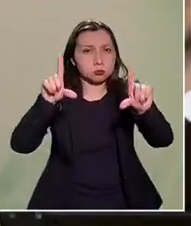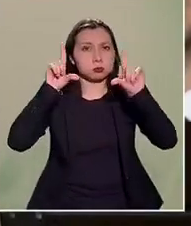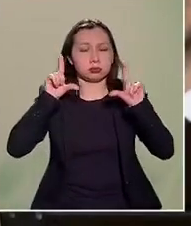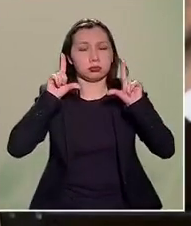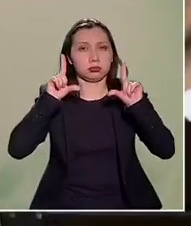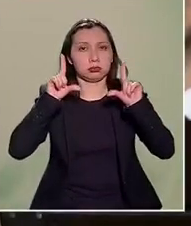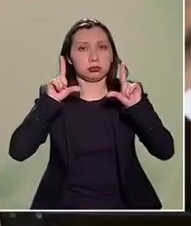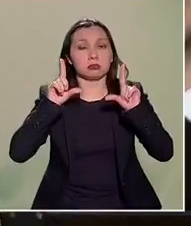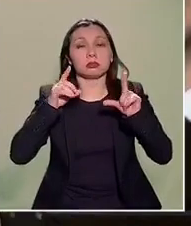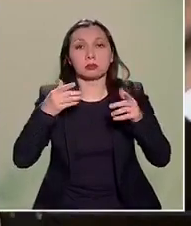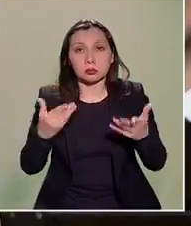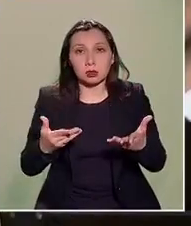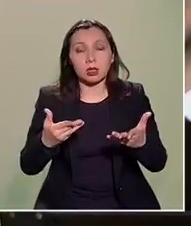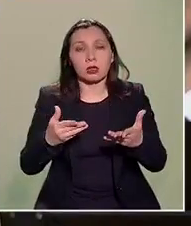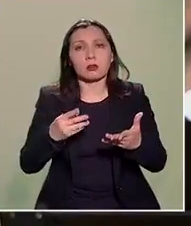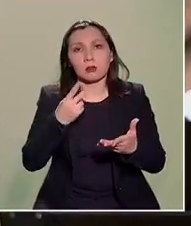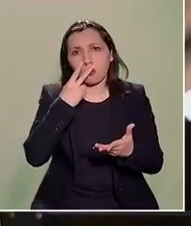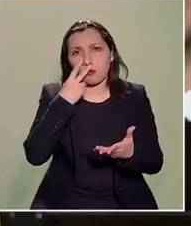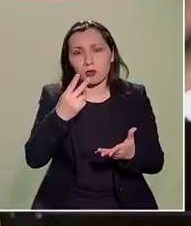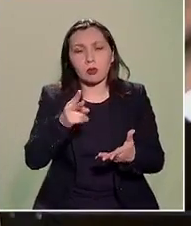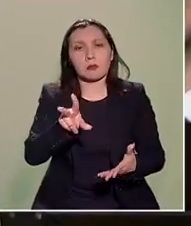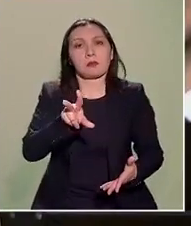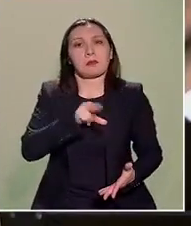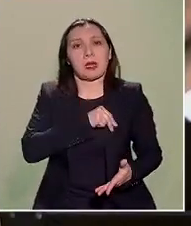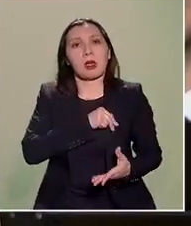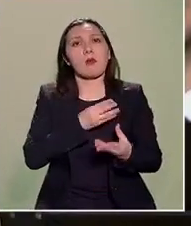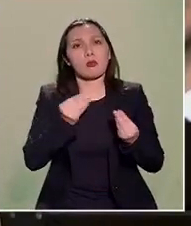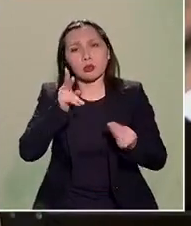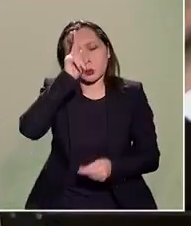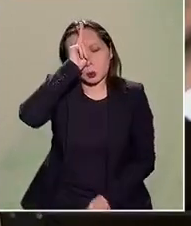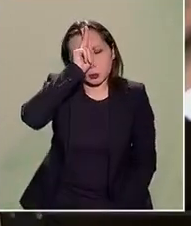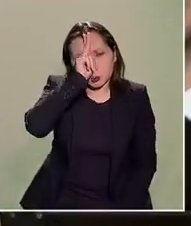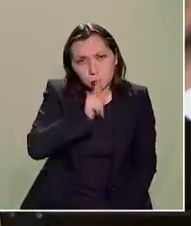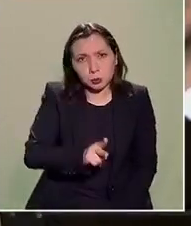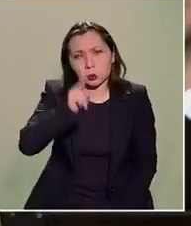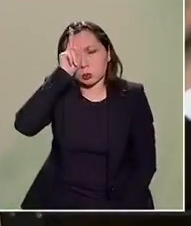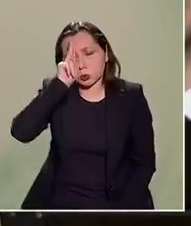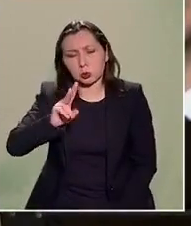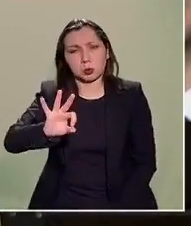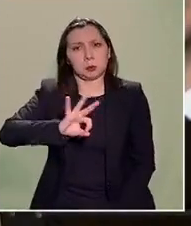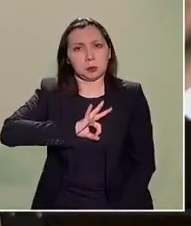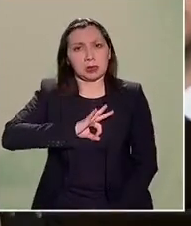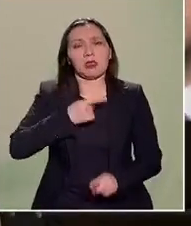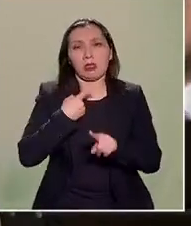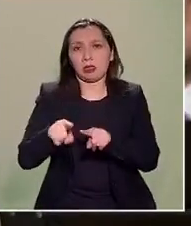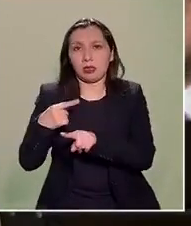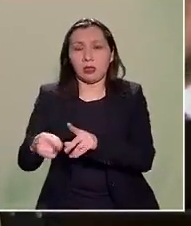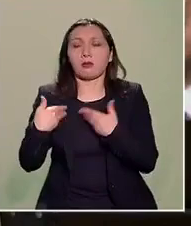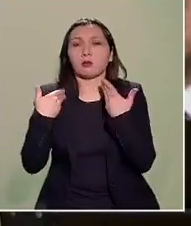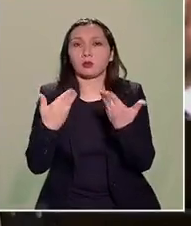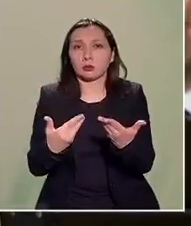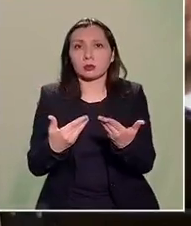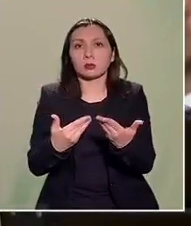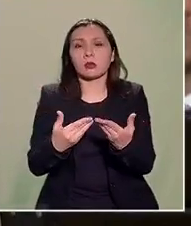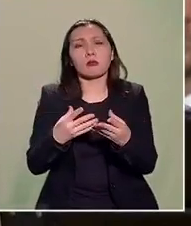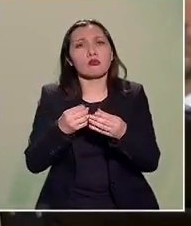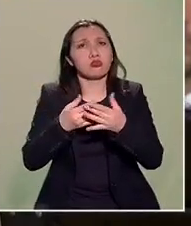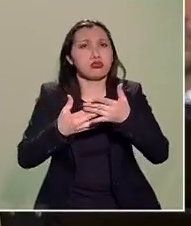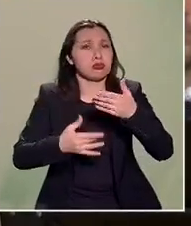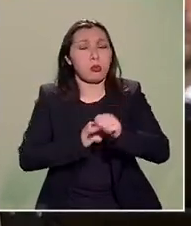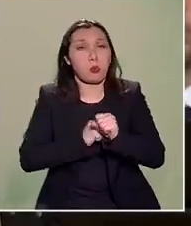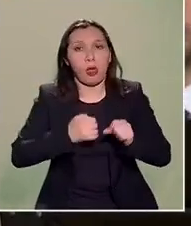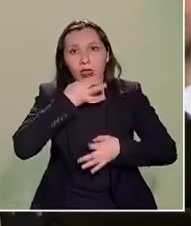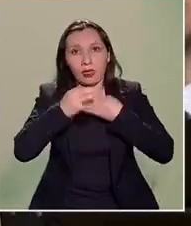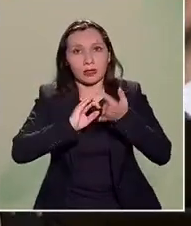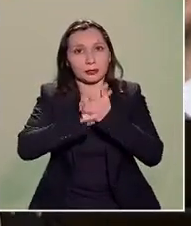y que ha distinguido fue distinguido con muchos honores y medallas que sería largo de enumerar